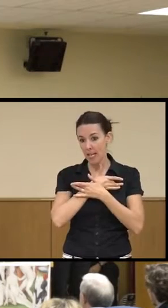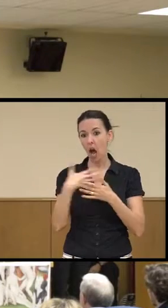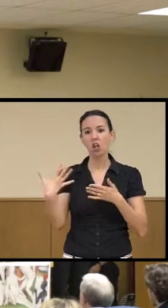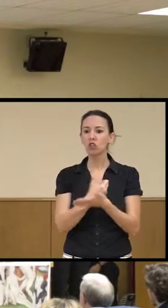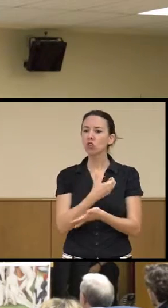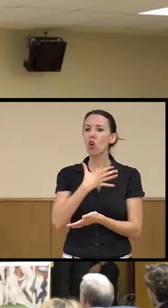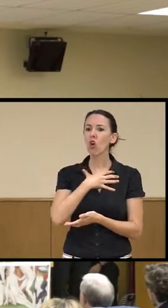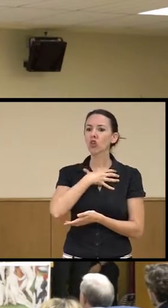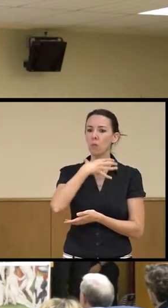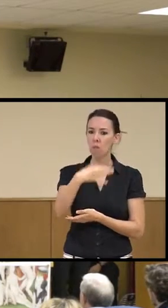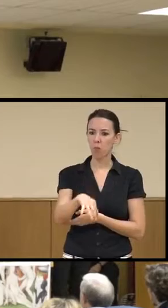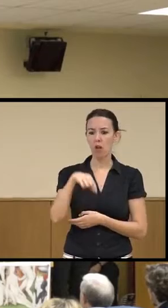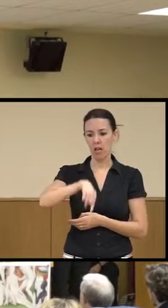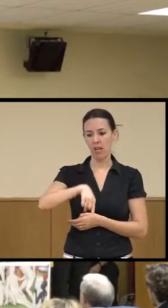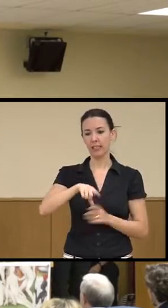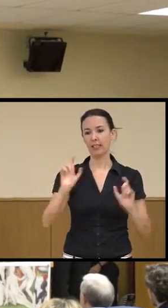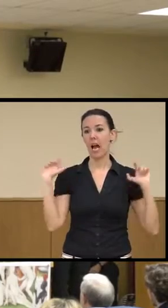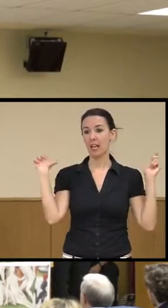hecho posible